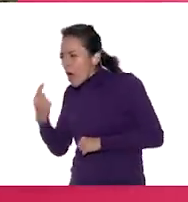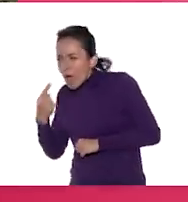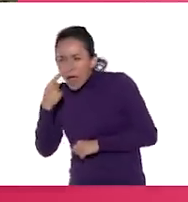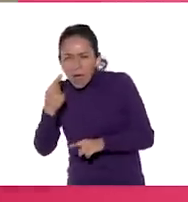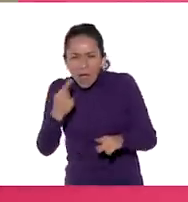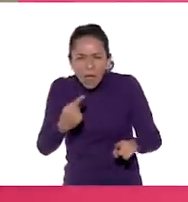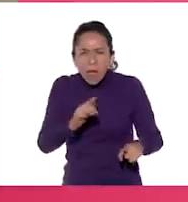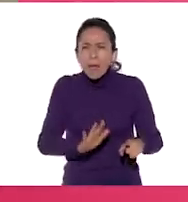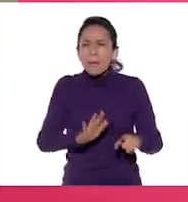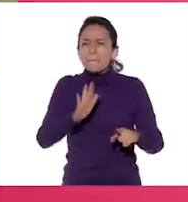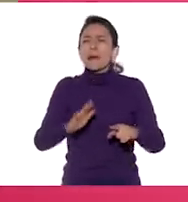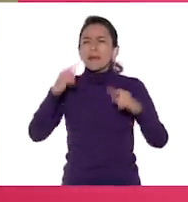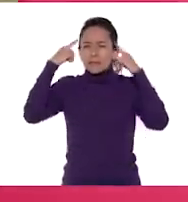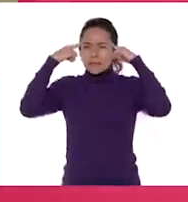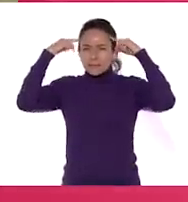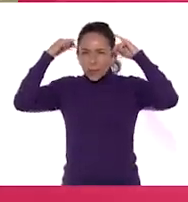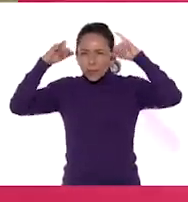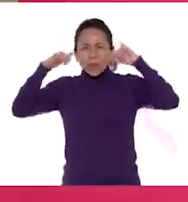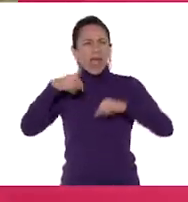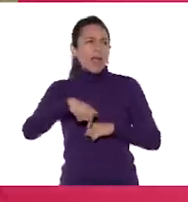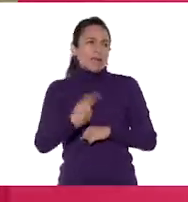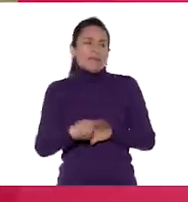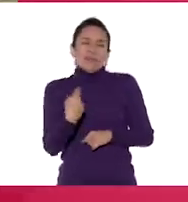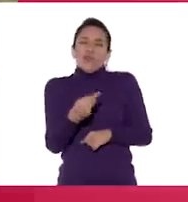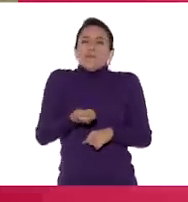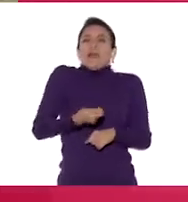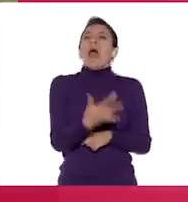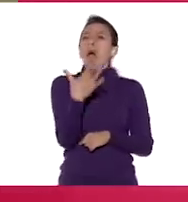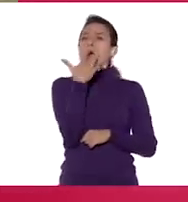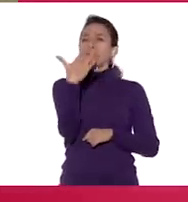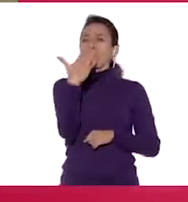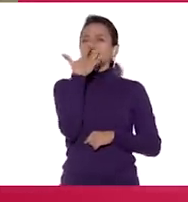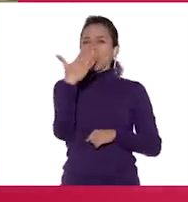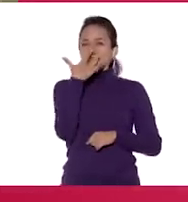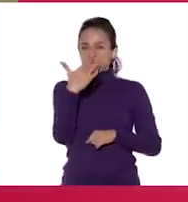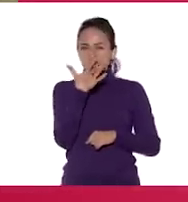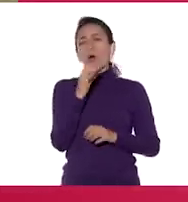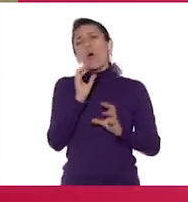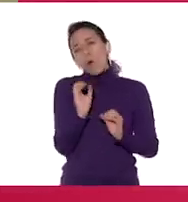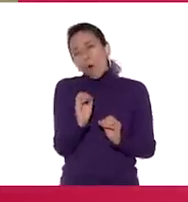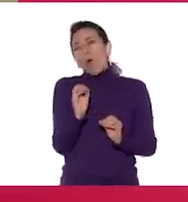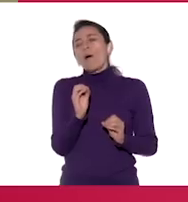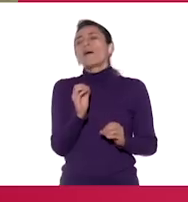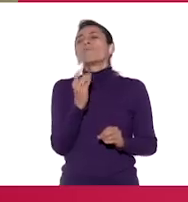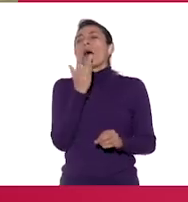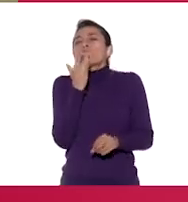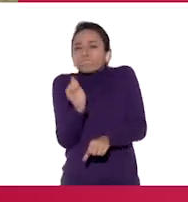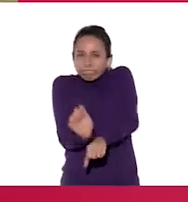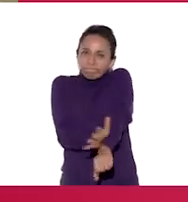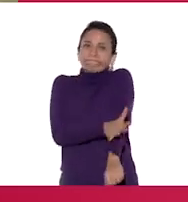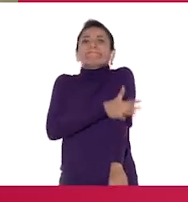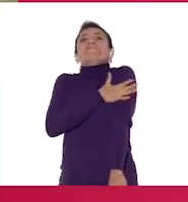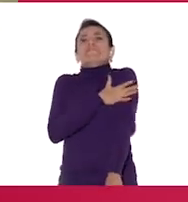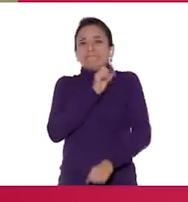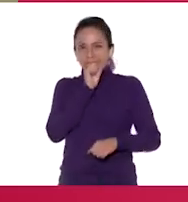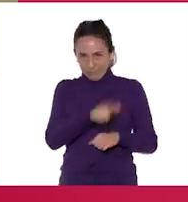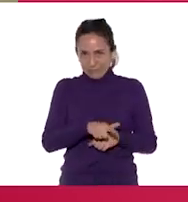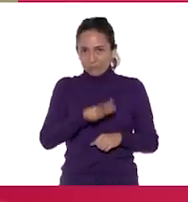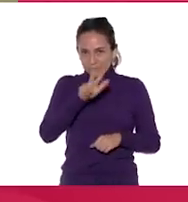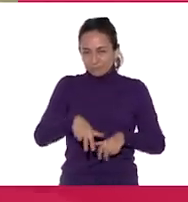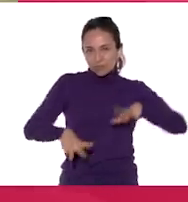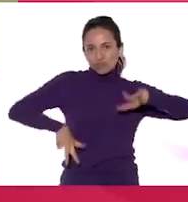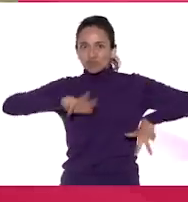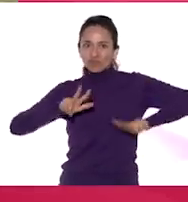cornudo. La gente lo conoce aquí, a veces le dicen sapos cornudos, pero realmente es una lagartija. Se llama Phenosoma cornutum. ¿Y lo podemos ver de